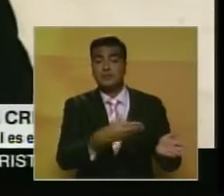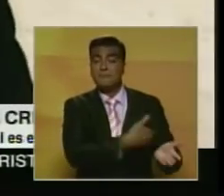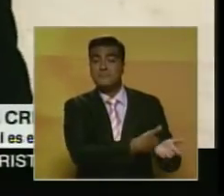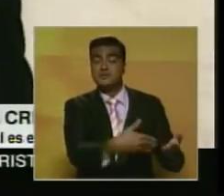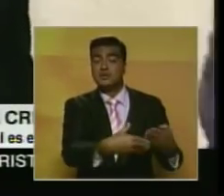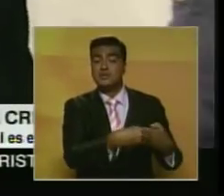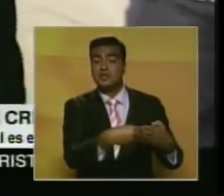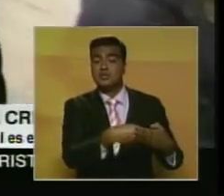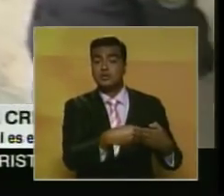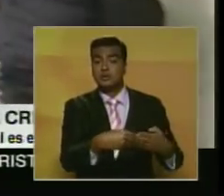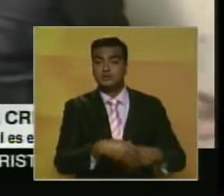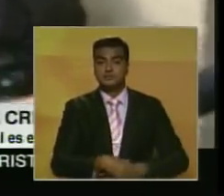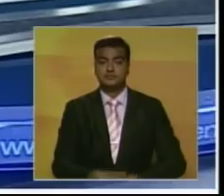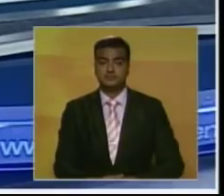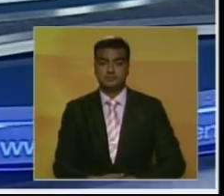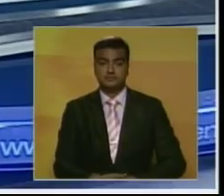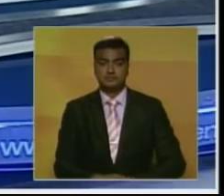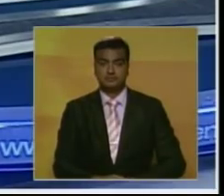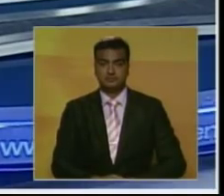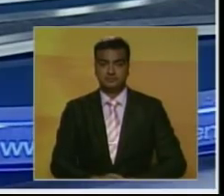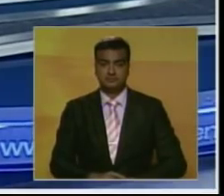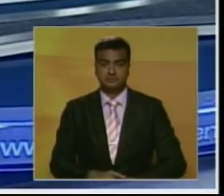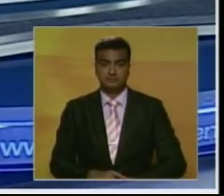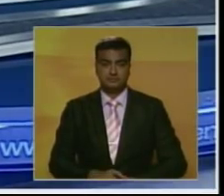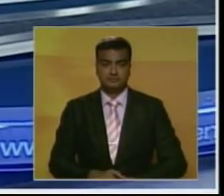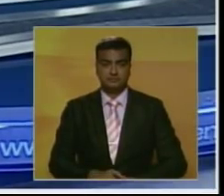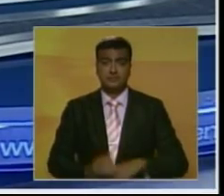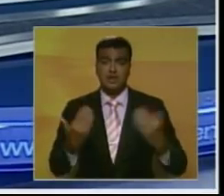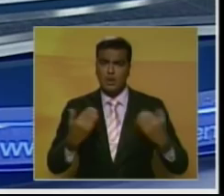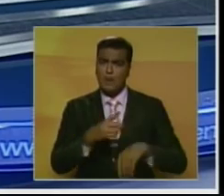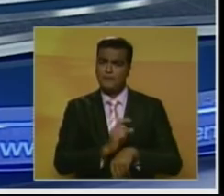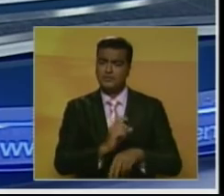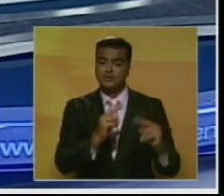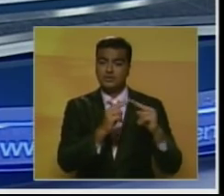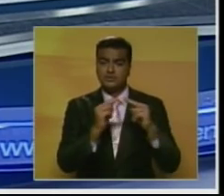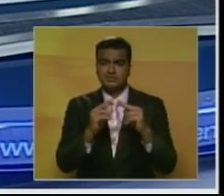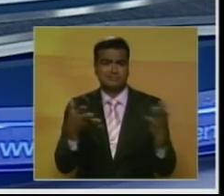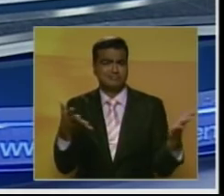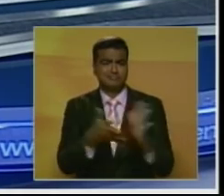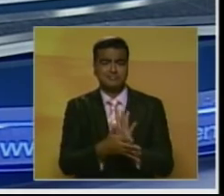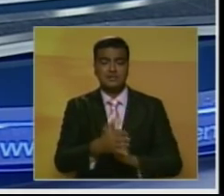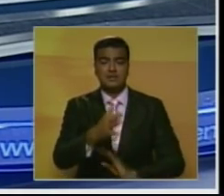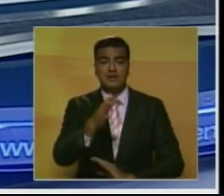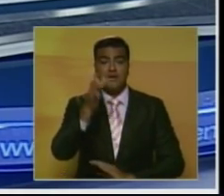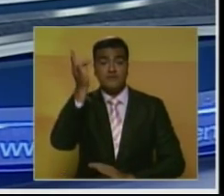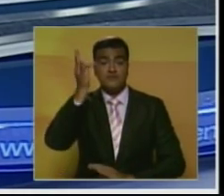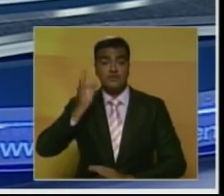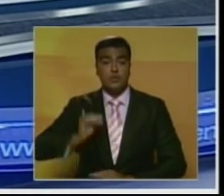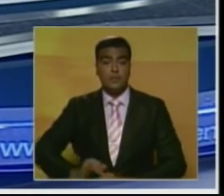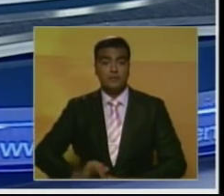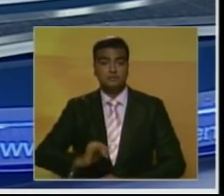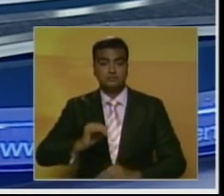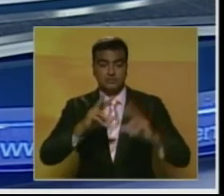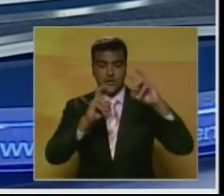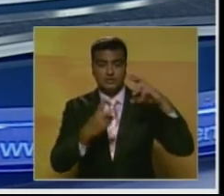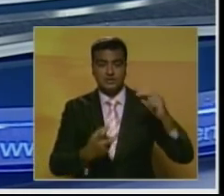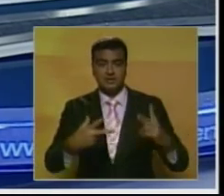dólares de fondos públicos. Ahora es momento de conocer qué nos trae Federica Guzmán en Estrenos y Estrellas.